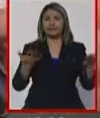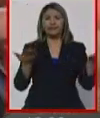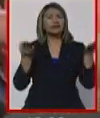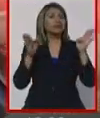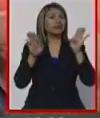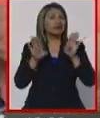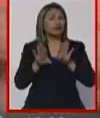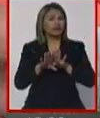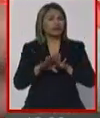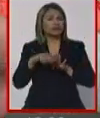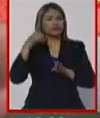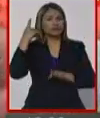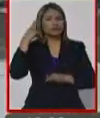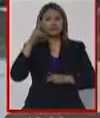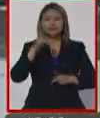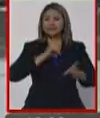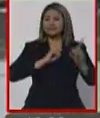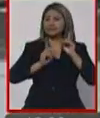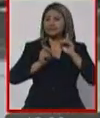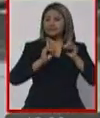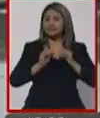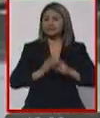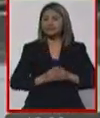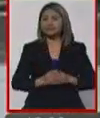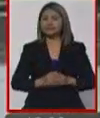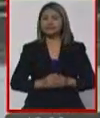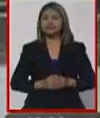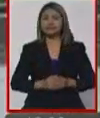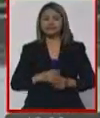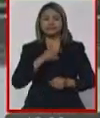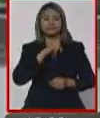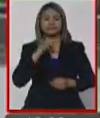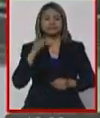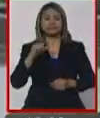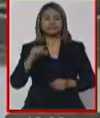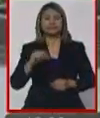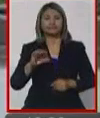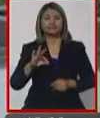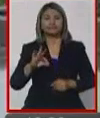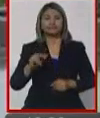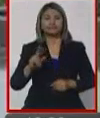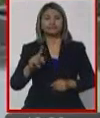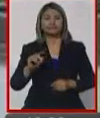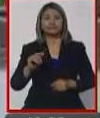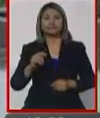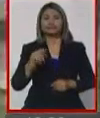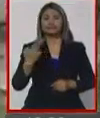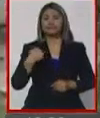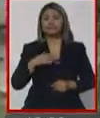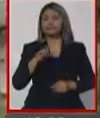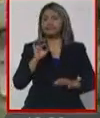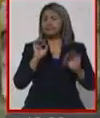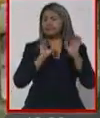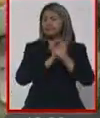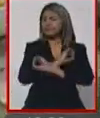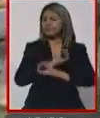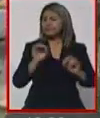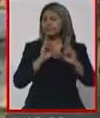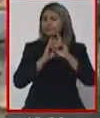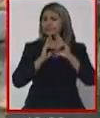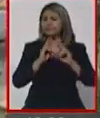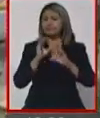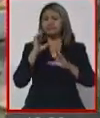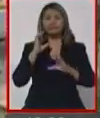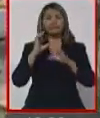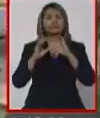las puertas para dialogar con el sacerdote Fausto Salamanca y no tenemos ninguna comunicación ni una